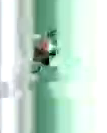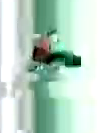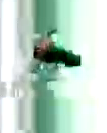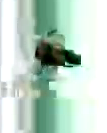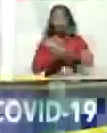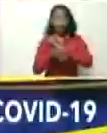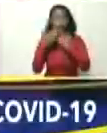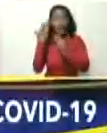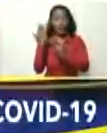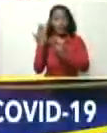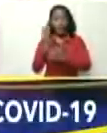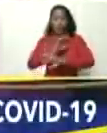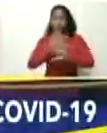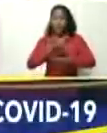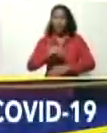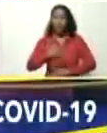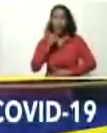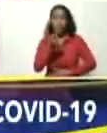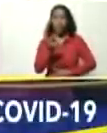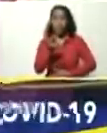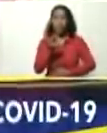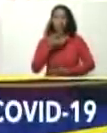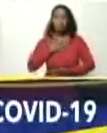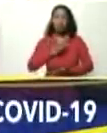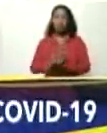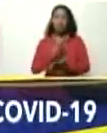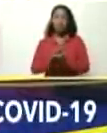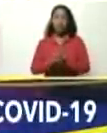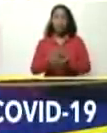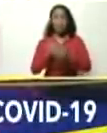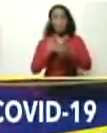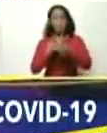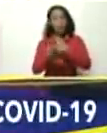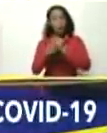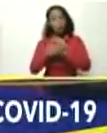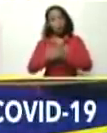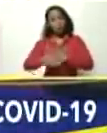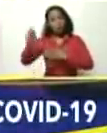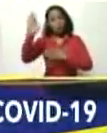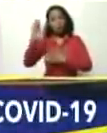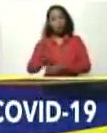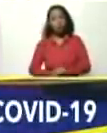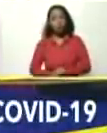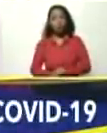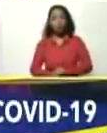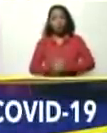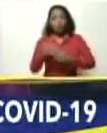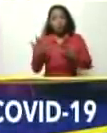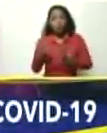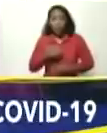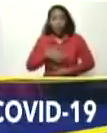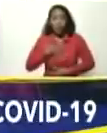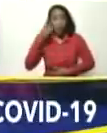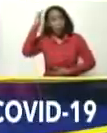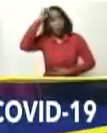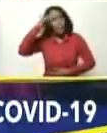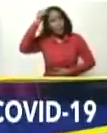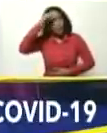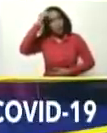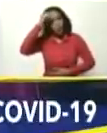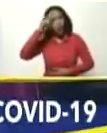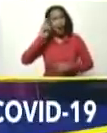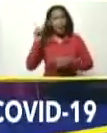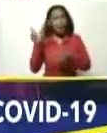coronavirus, ya podremos decir, tranquilo, pues vamos para adelante. ¿Qué nos puede opinar